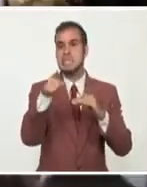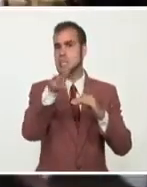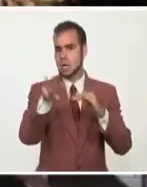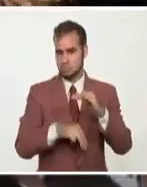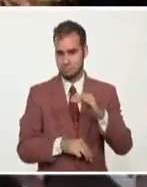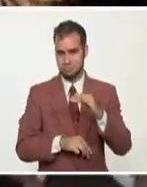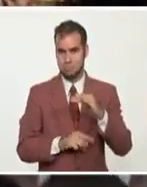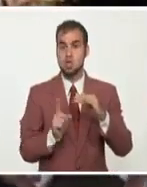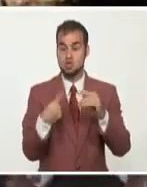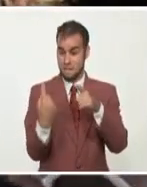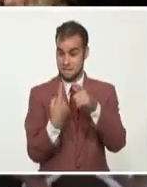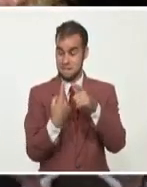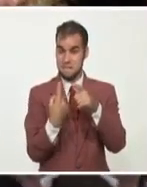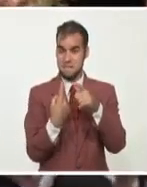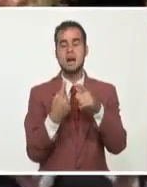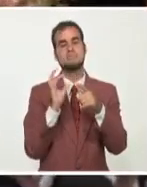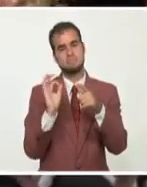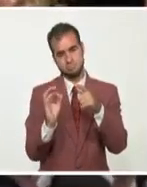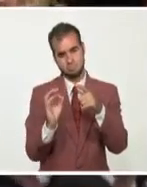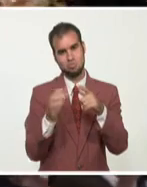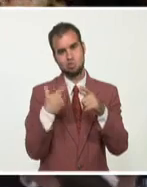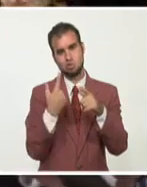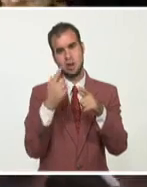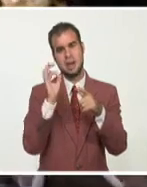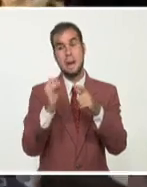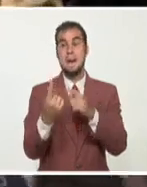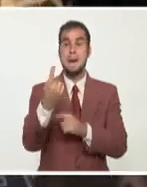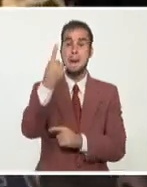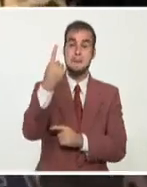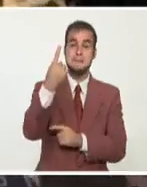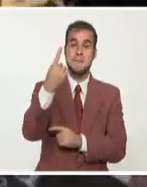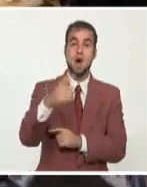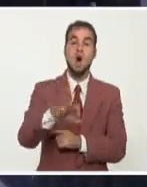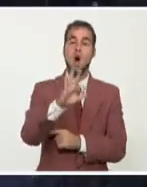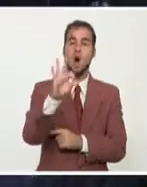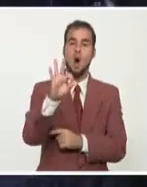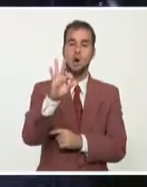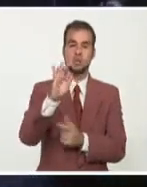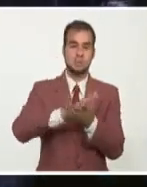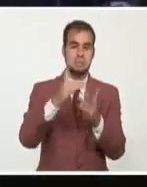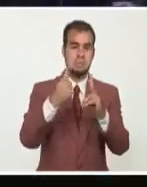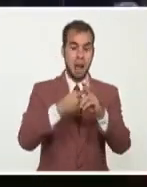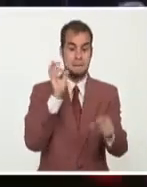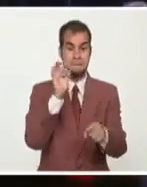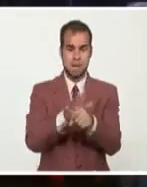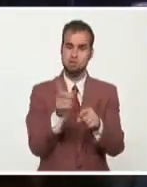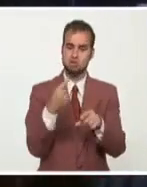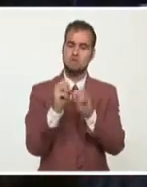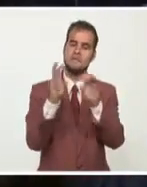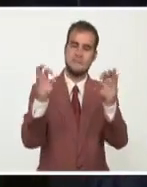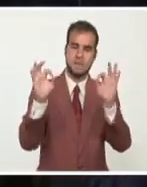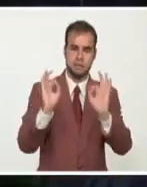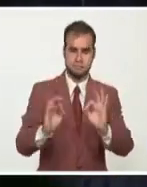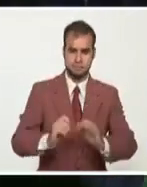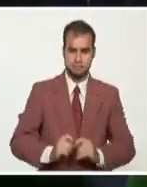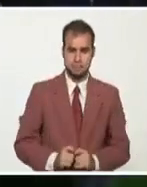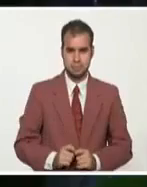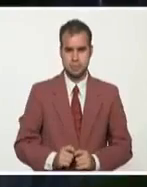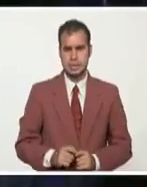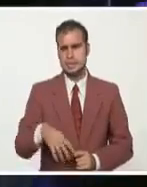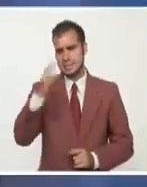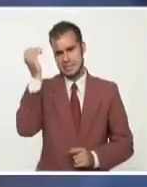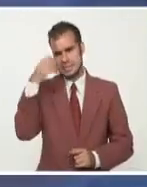disco al primer encuentro del 8 de... Un CD donde confluyen bajo el nombre de Alianza Musical